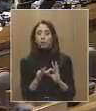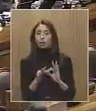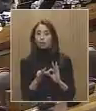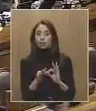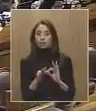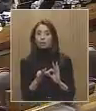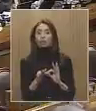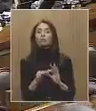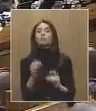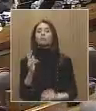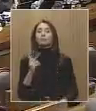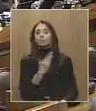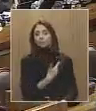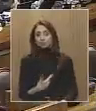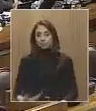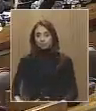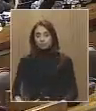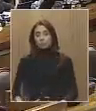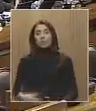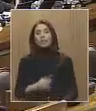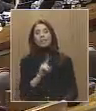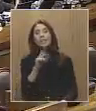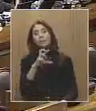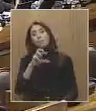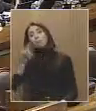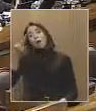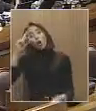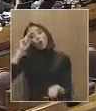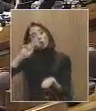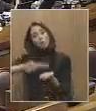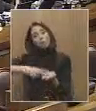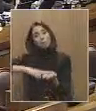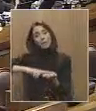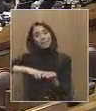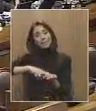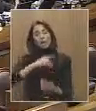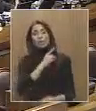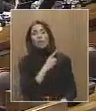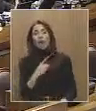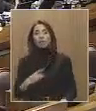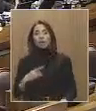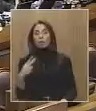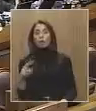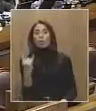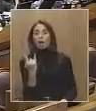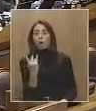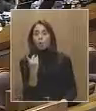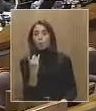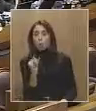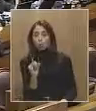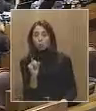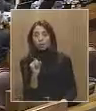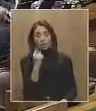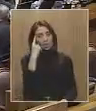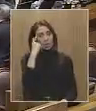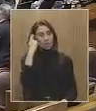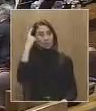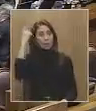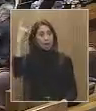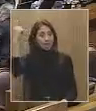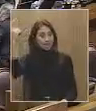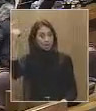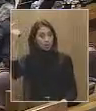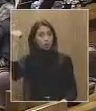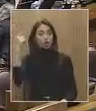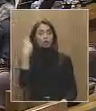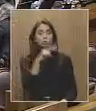Gracias, presidente. Ni en su peor pesadilla los diputados de la Unión Demócrata Independiente imaginaron